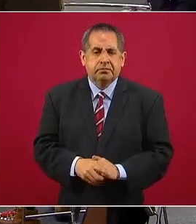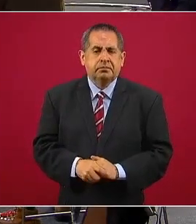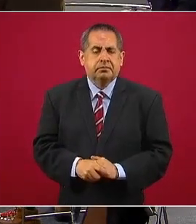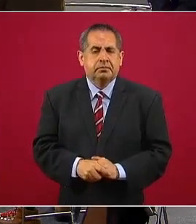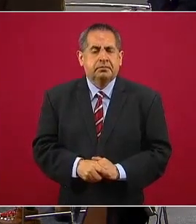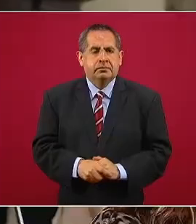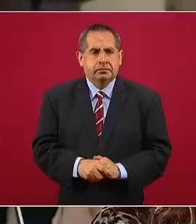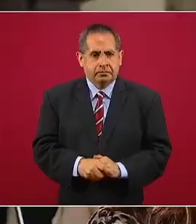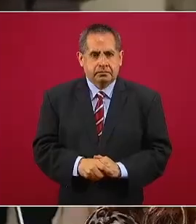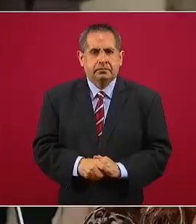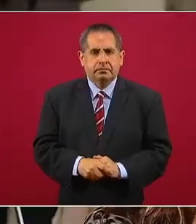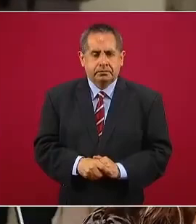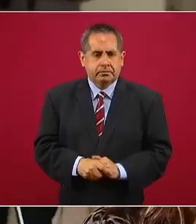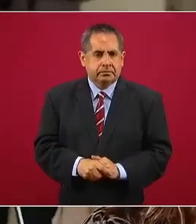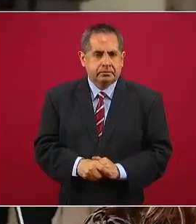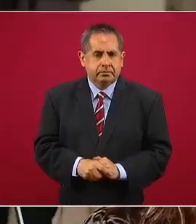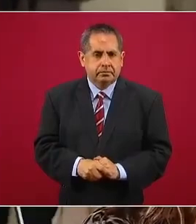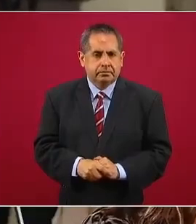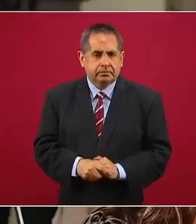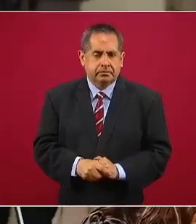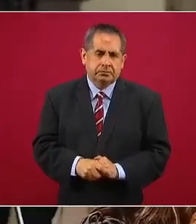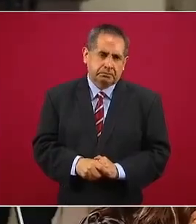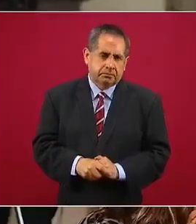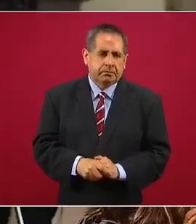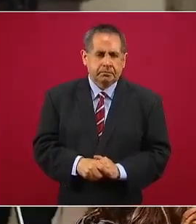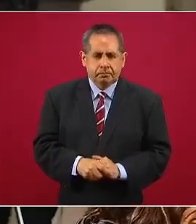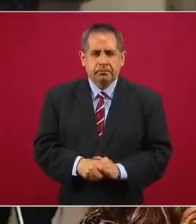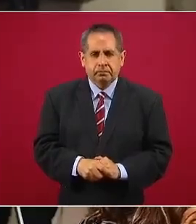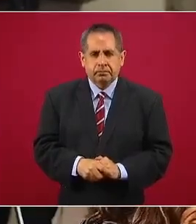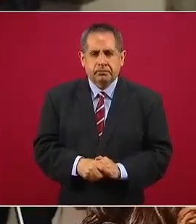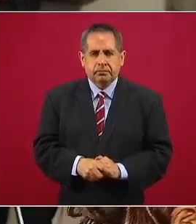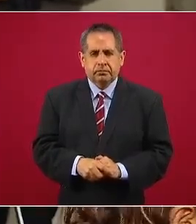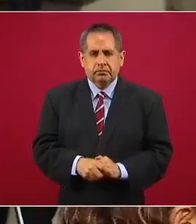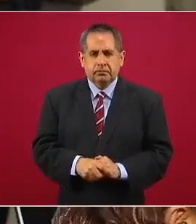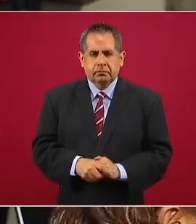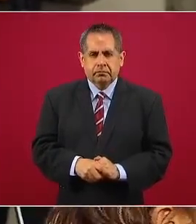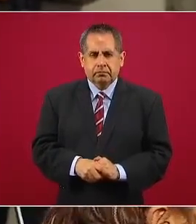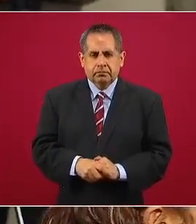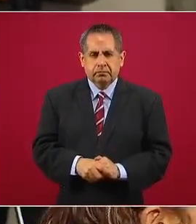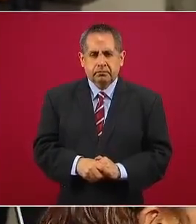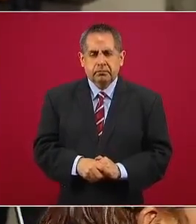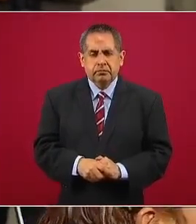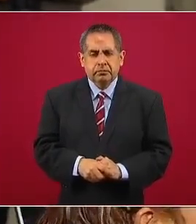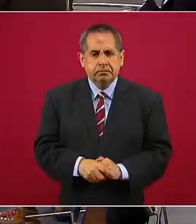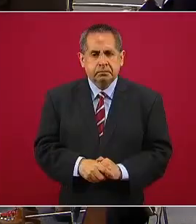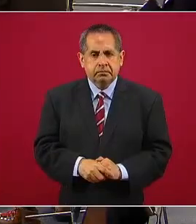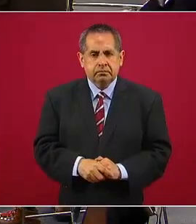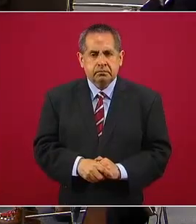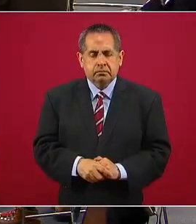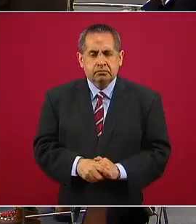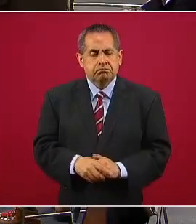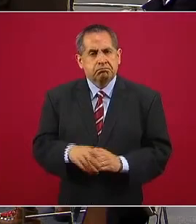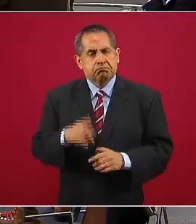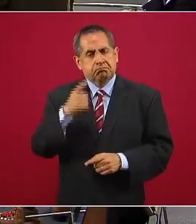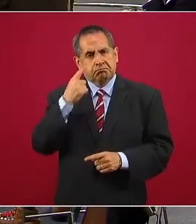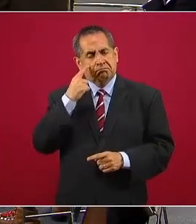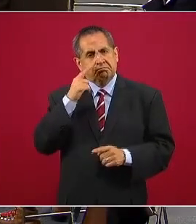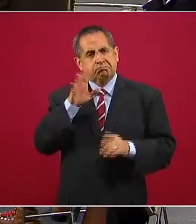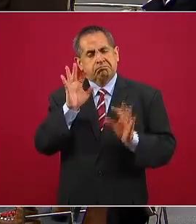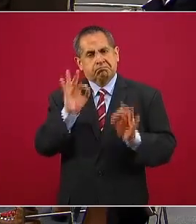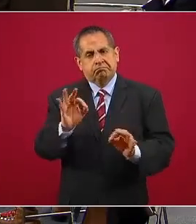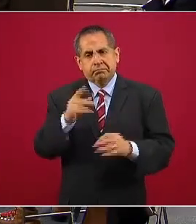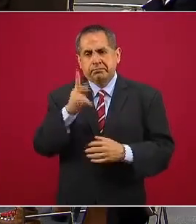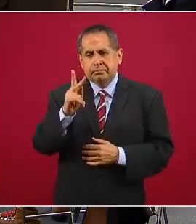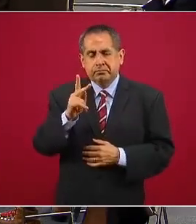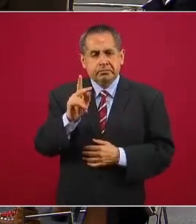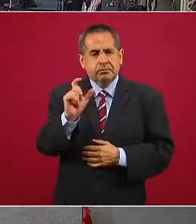actual practical steps that you're taking to combat this gender violence is. Suena muy bien, pero